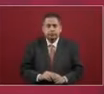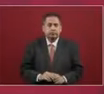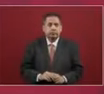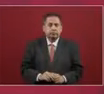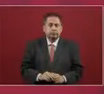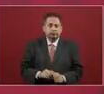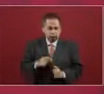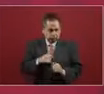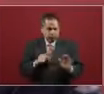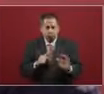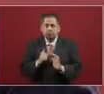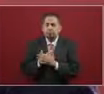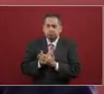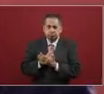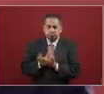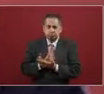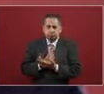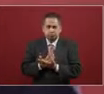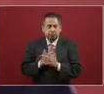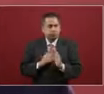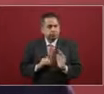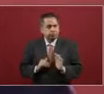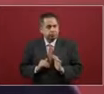Voy a esperar